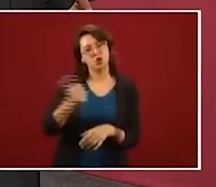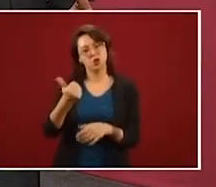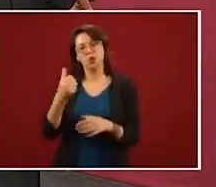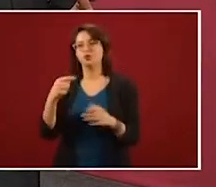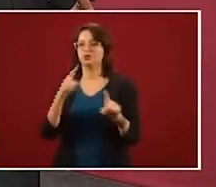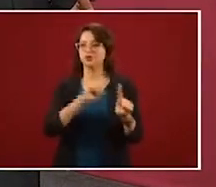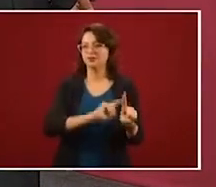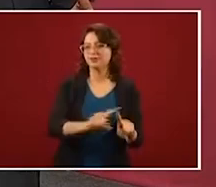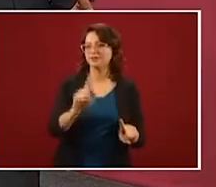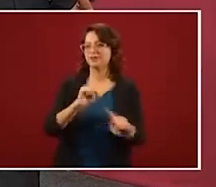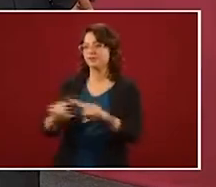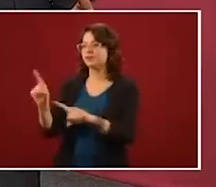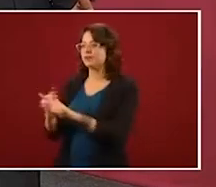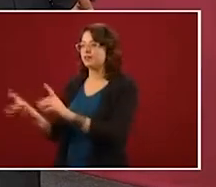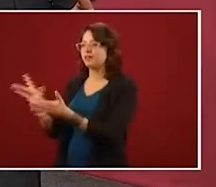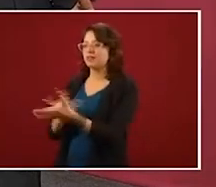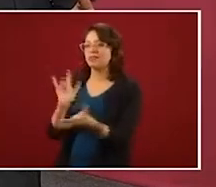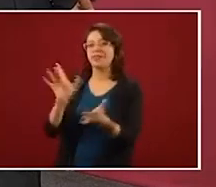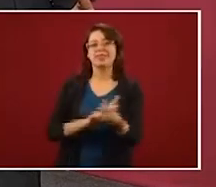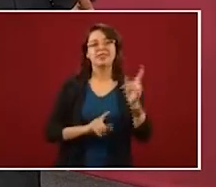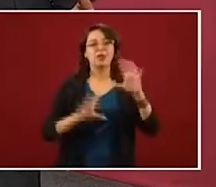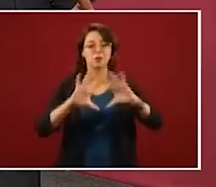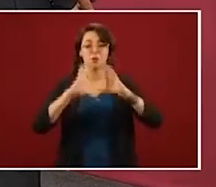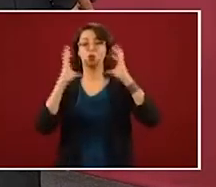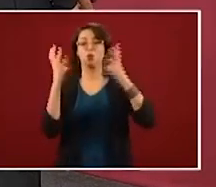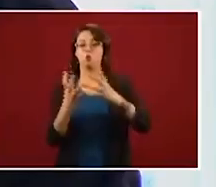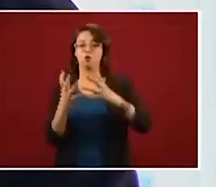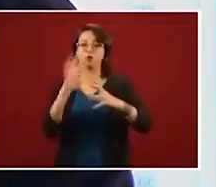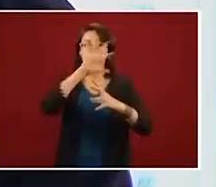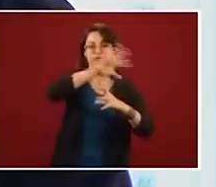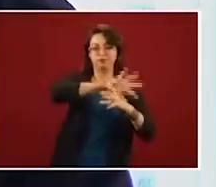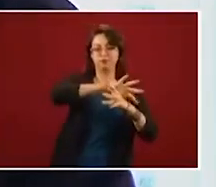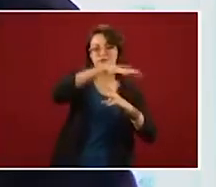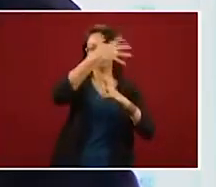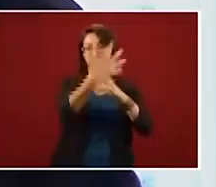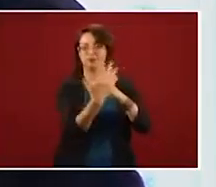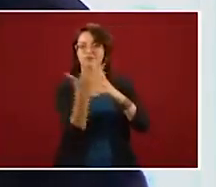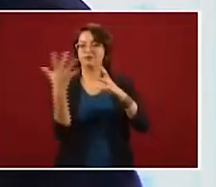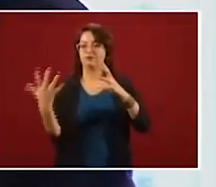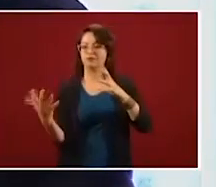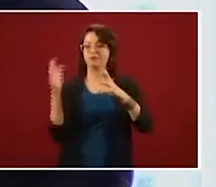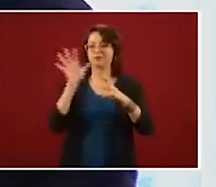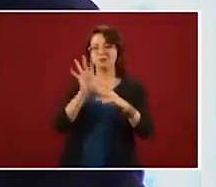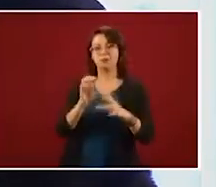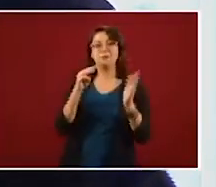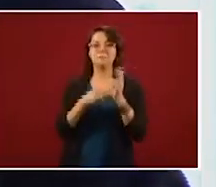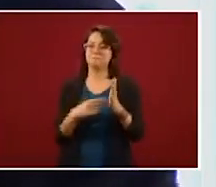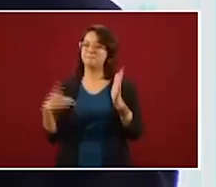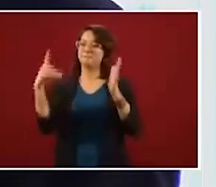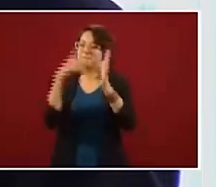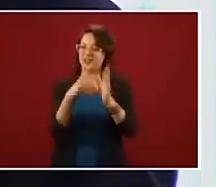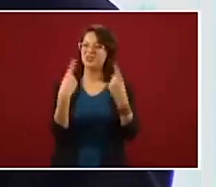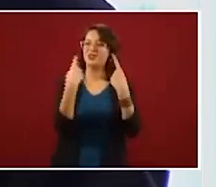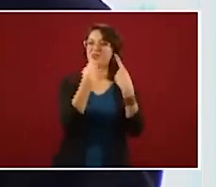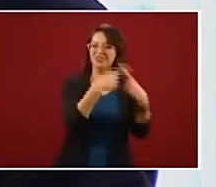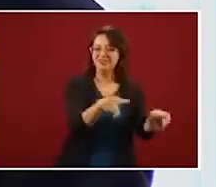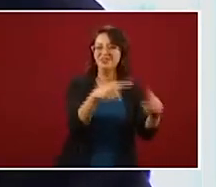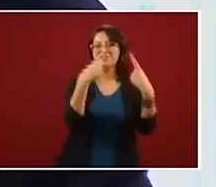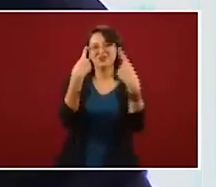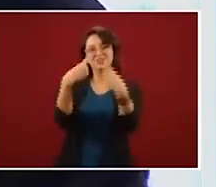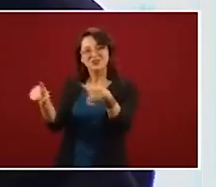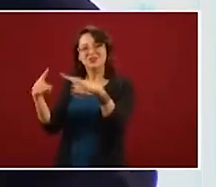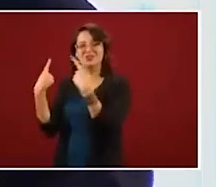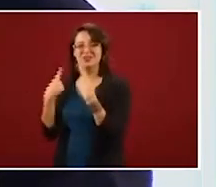otras, porque para cada región, evidentemente, se aplican metodologías diferentes. Ahí está explicado en el informe que hoy se da a